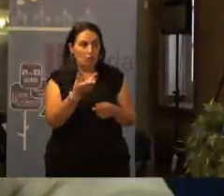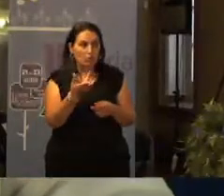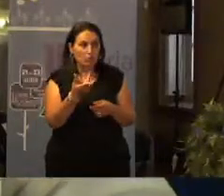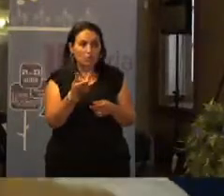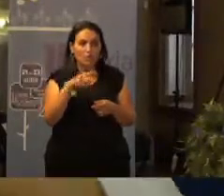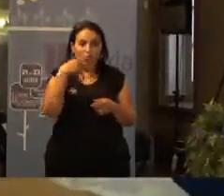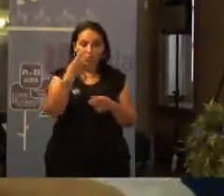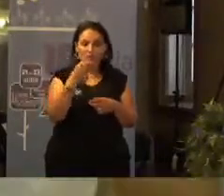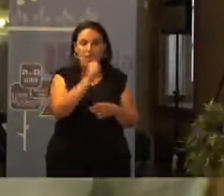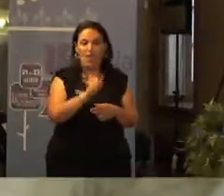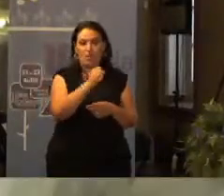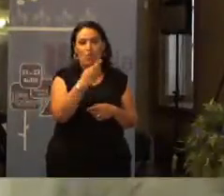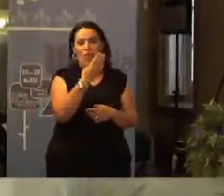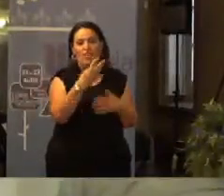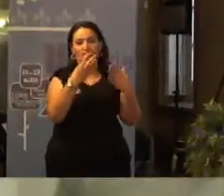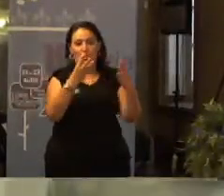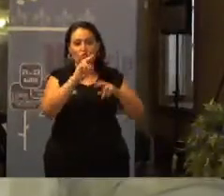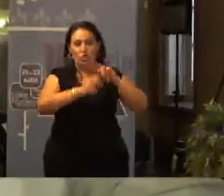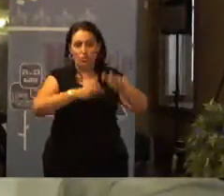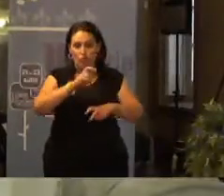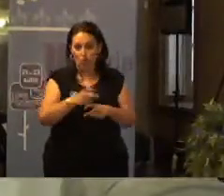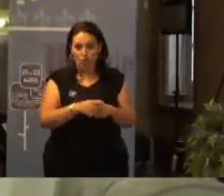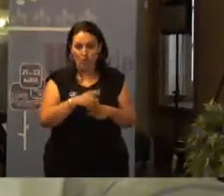do 48. Pero a Revolución do 48 comenzara no